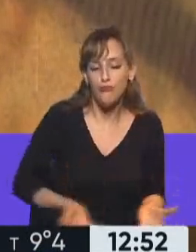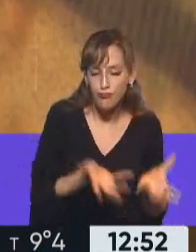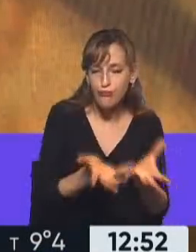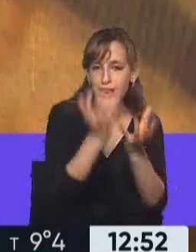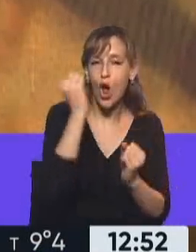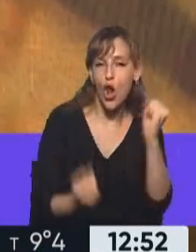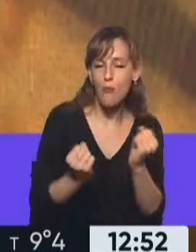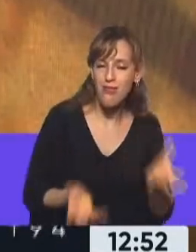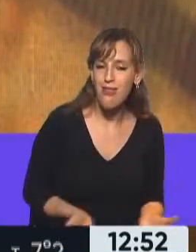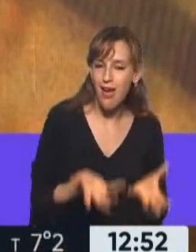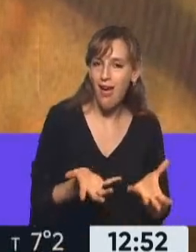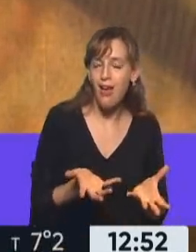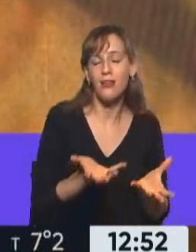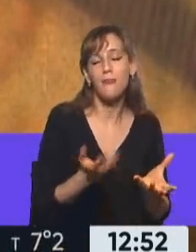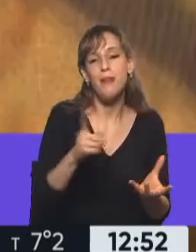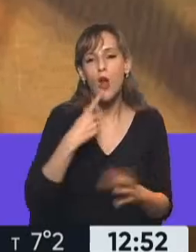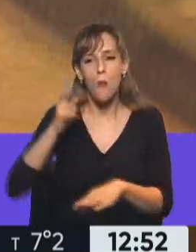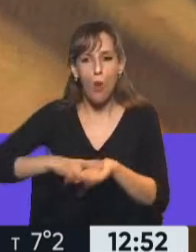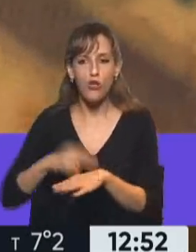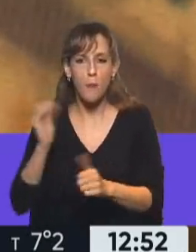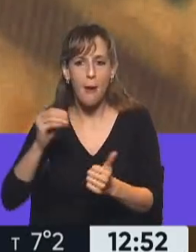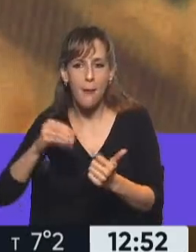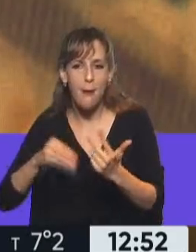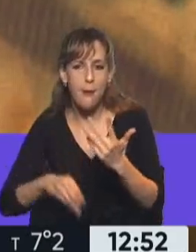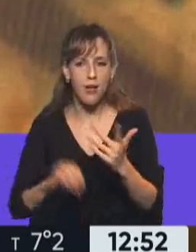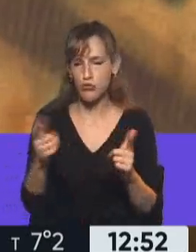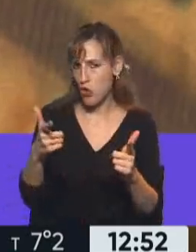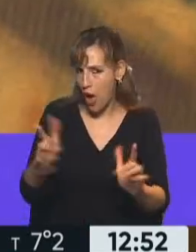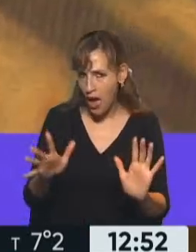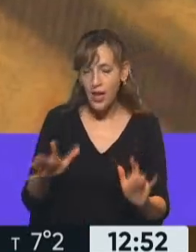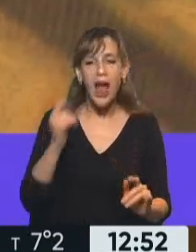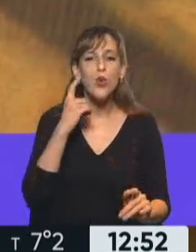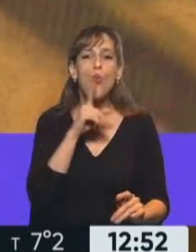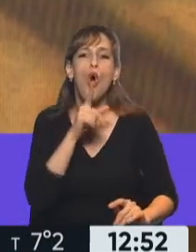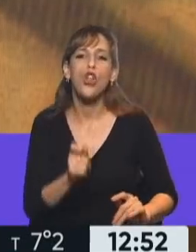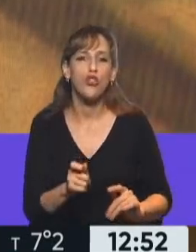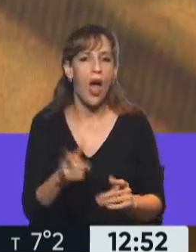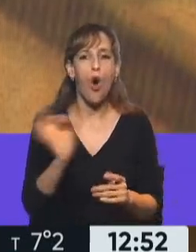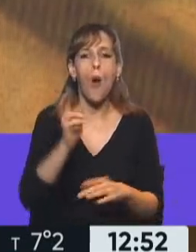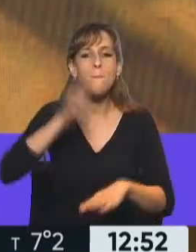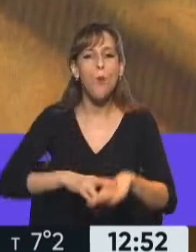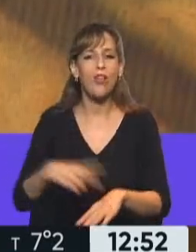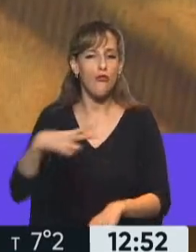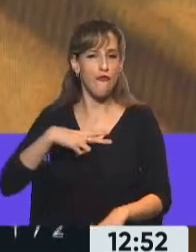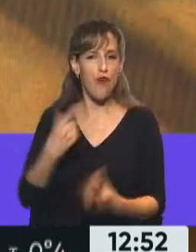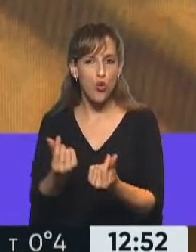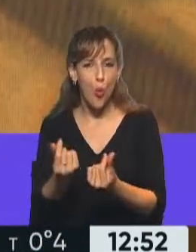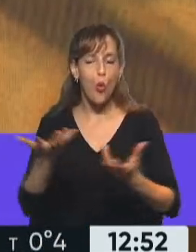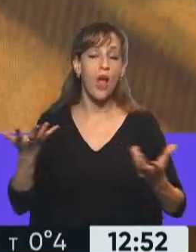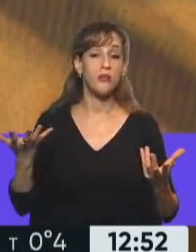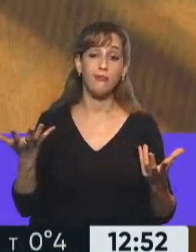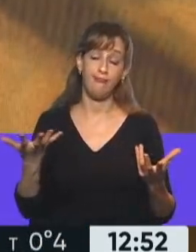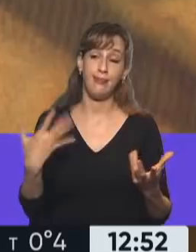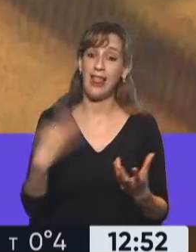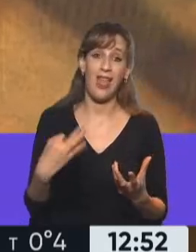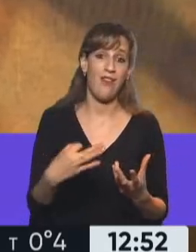crecimiento, pero no hay nuevos impuestos en marcha, ni suba de alguna alícuota, ni tampoco impuestos a las grandes fortunas, hay que reducir el gasto